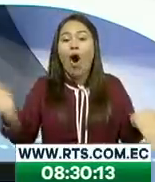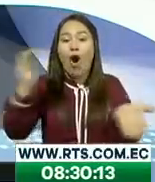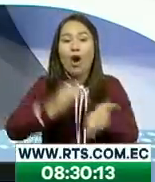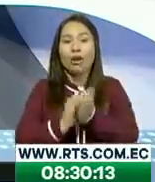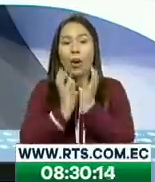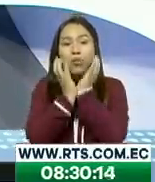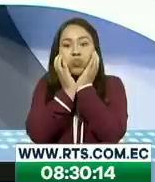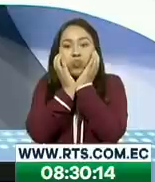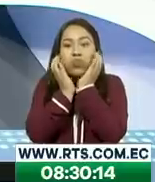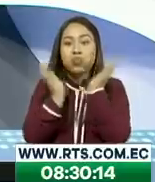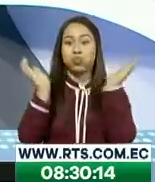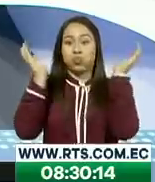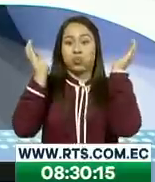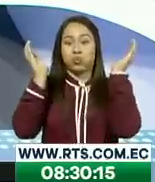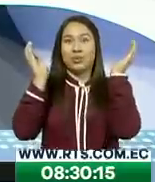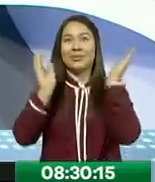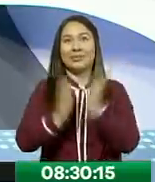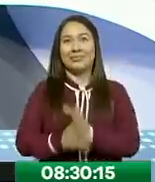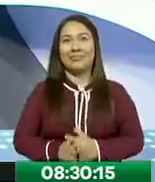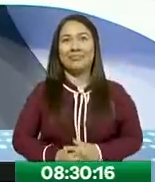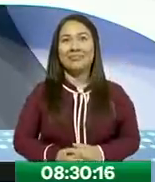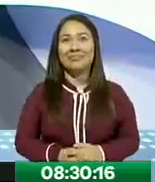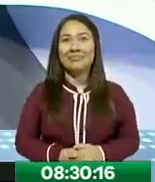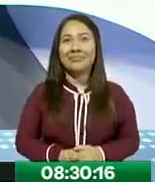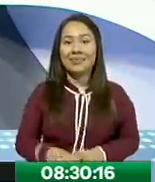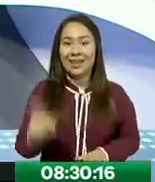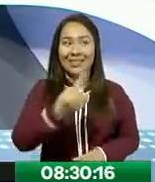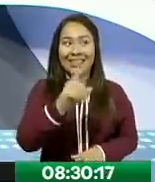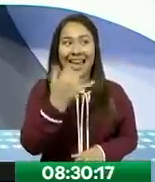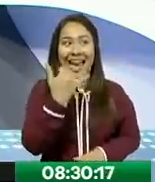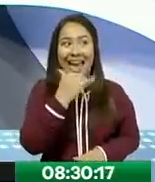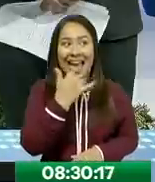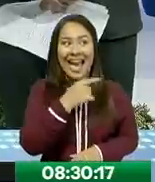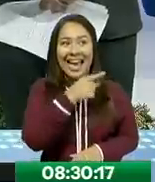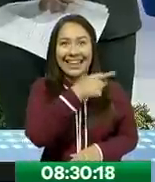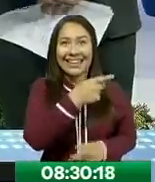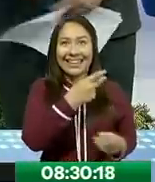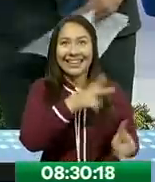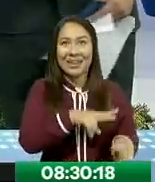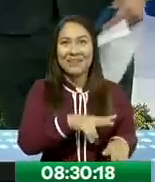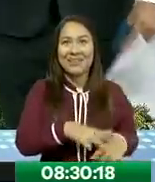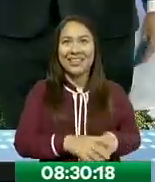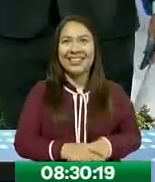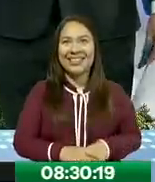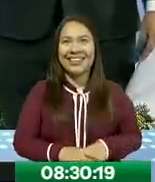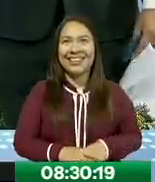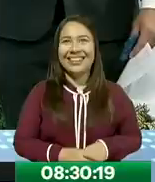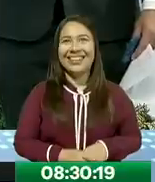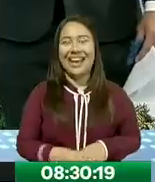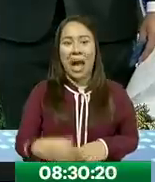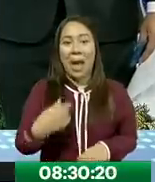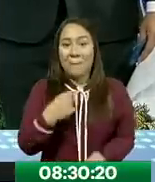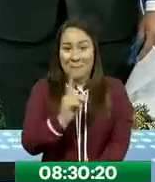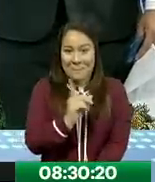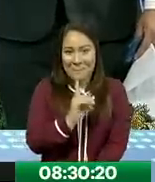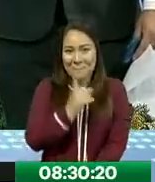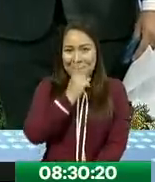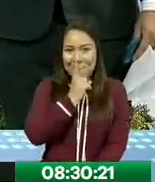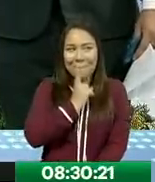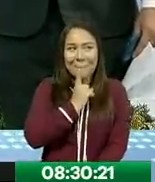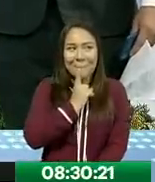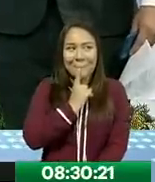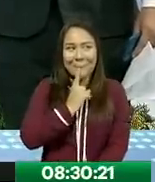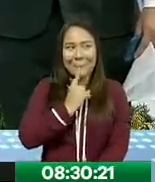No te rías mucho, José Luis, que a ti también hay que hacértelo. A mí me tienen que